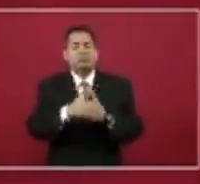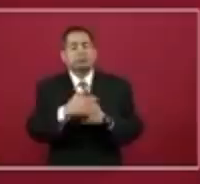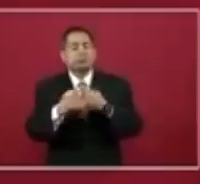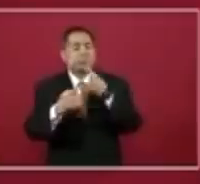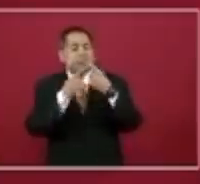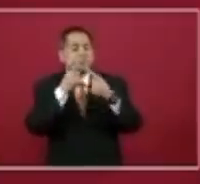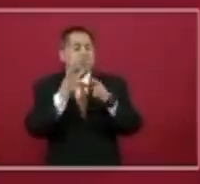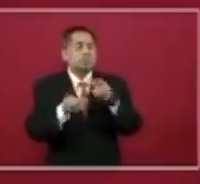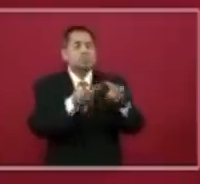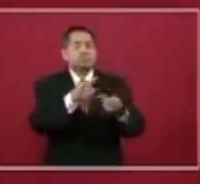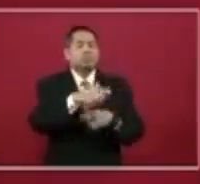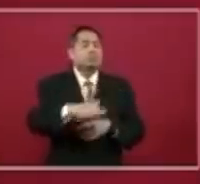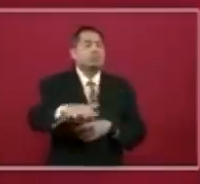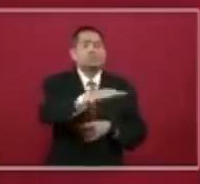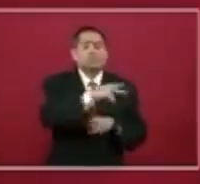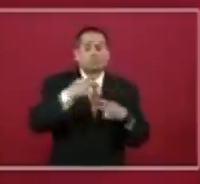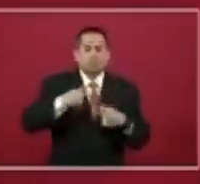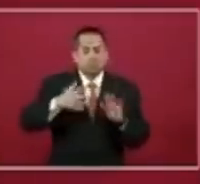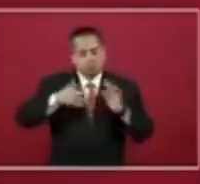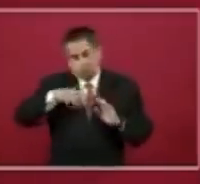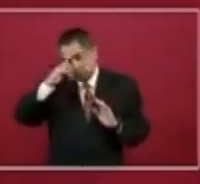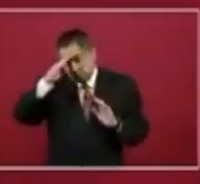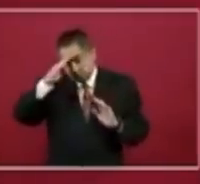pienso, respeto